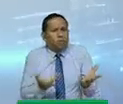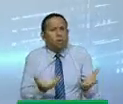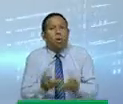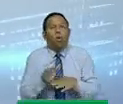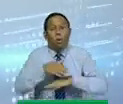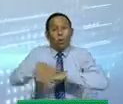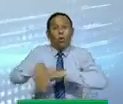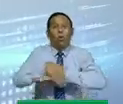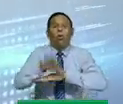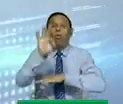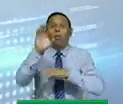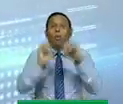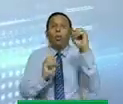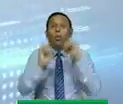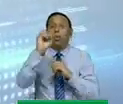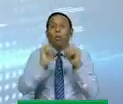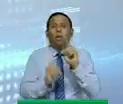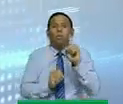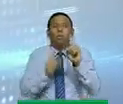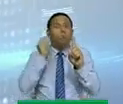octubre, una ciudadana se desmayó.